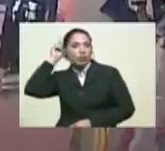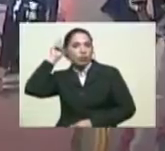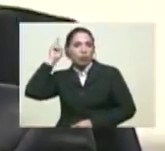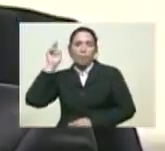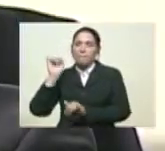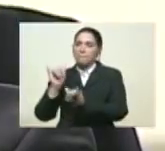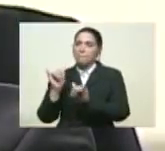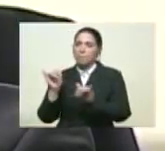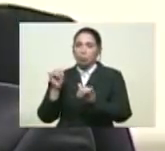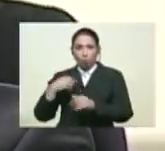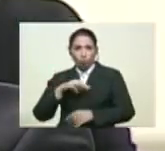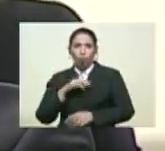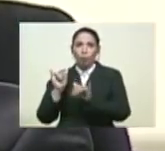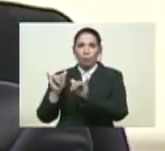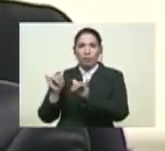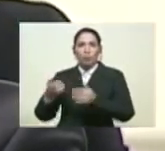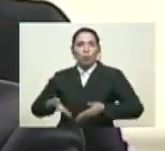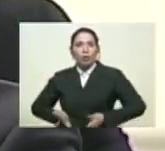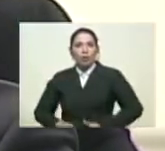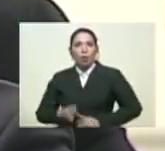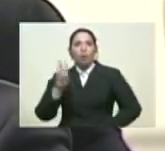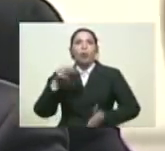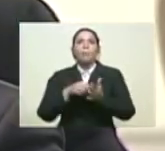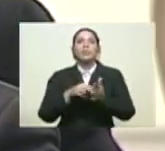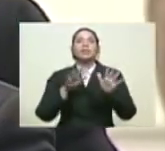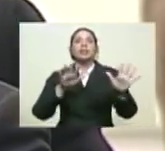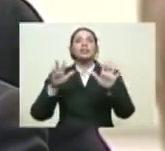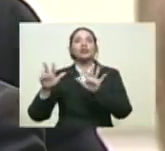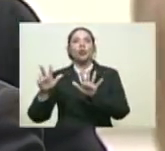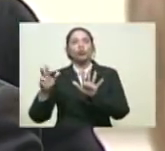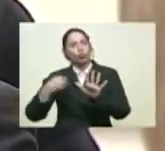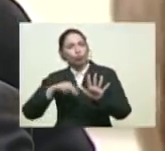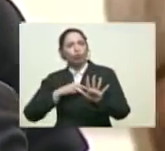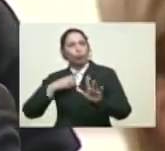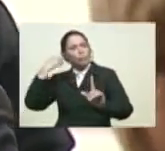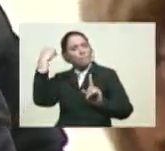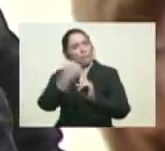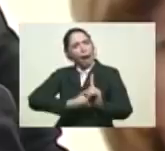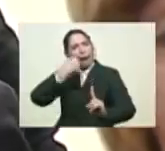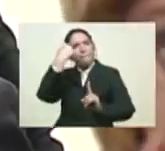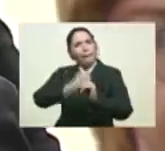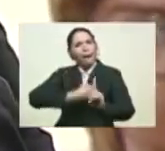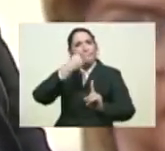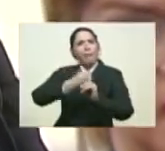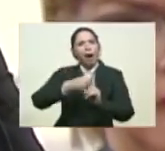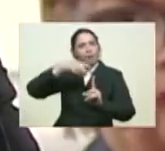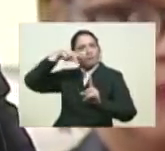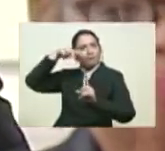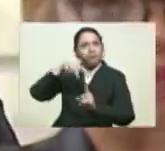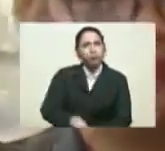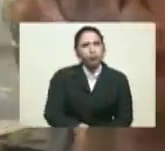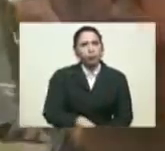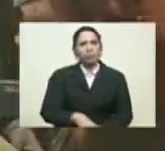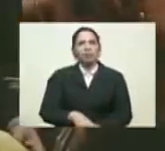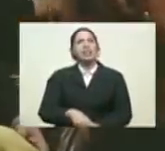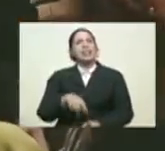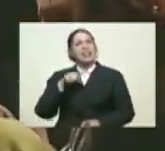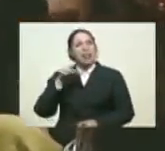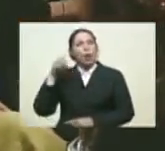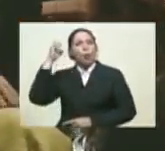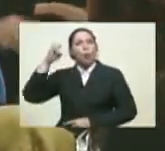esos blancos criollos que en el 2018 le estamos dando la batalla y estamos derrotando el racismo de